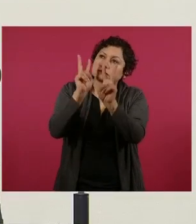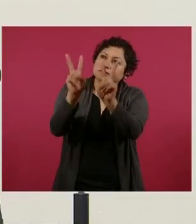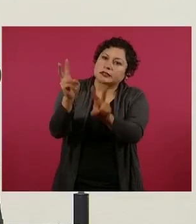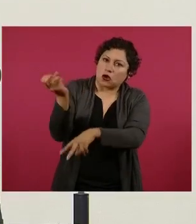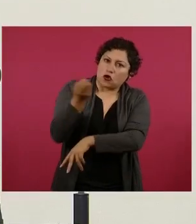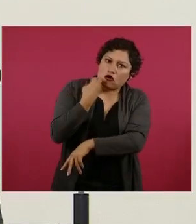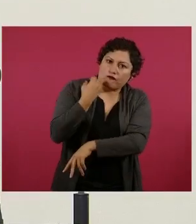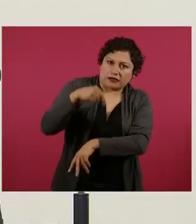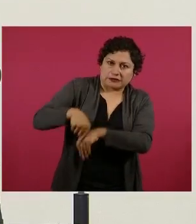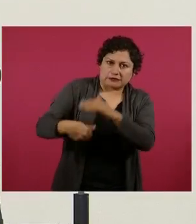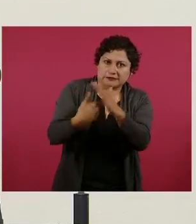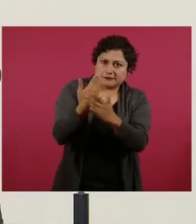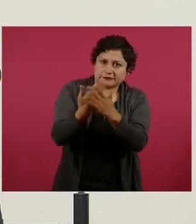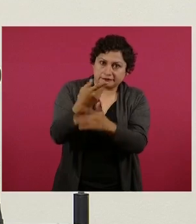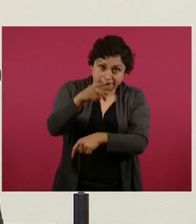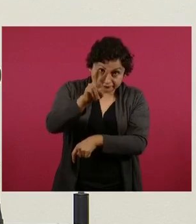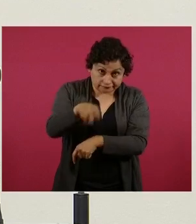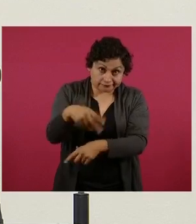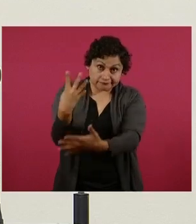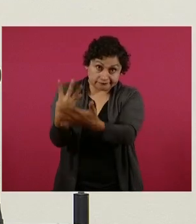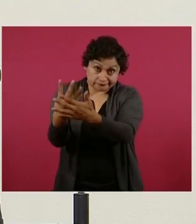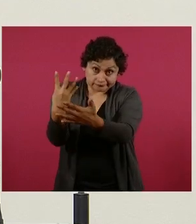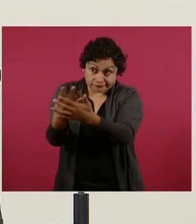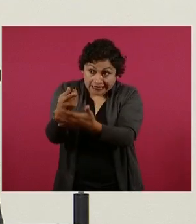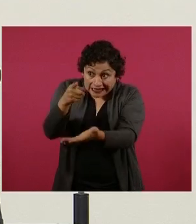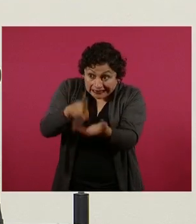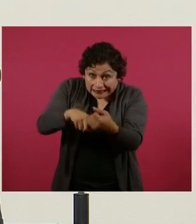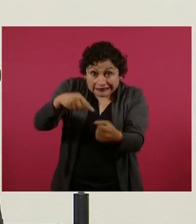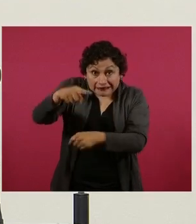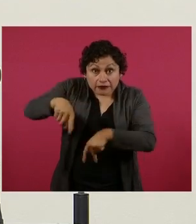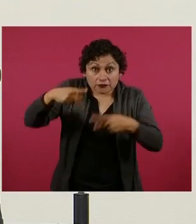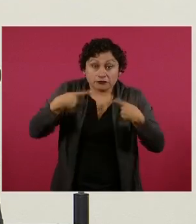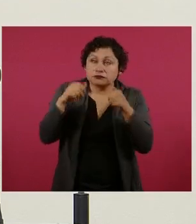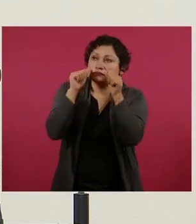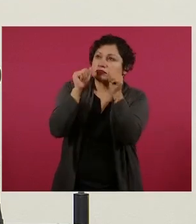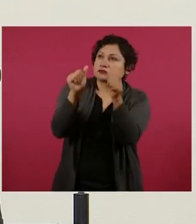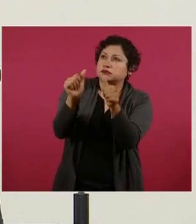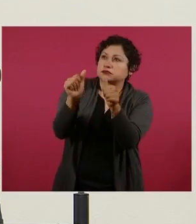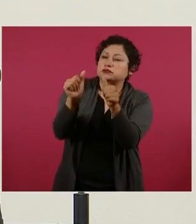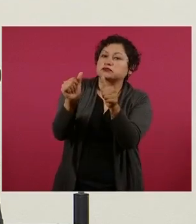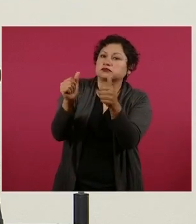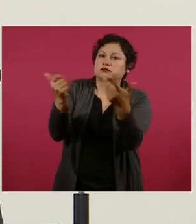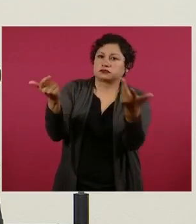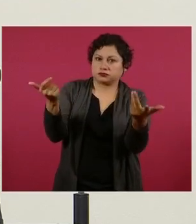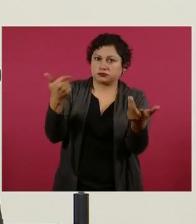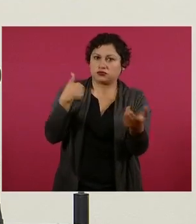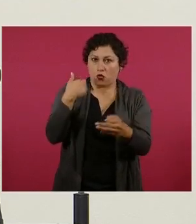en los reclusorios, ahí están pendientes. Entonces, aprovecho para decirle,